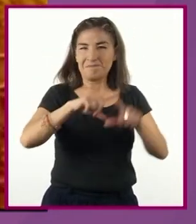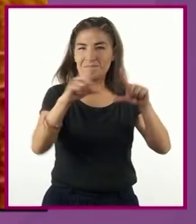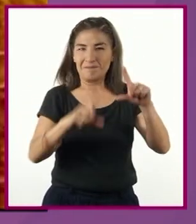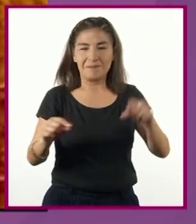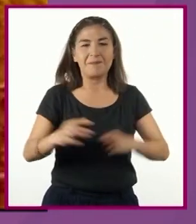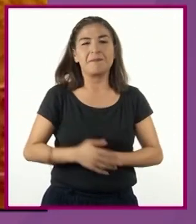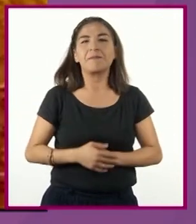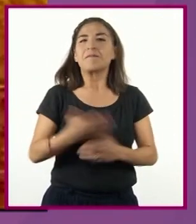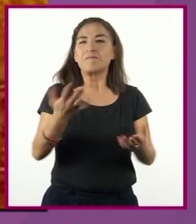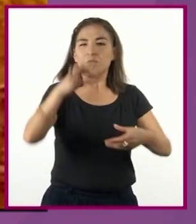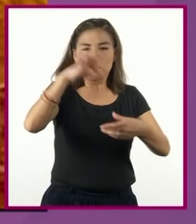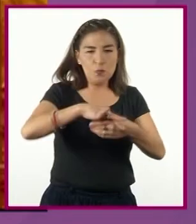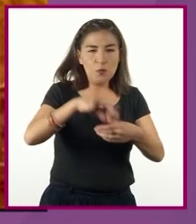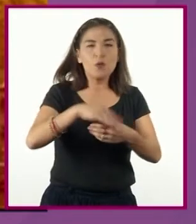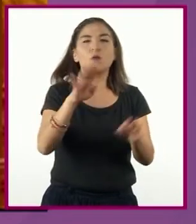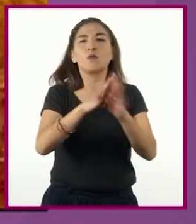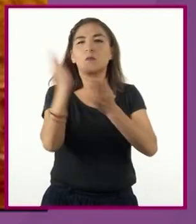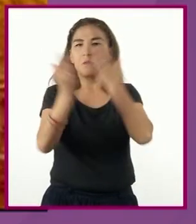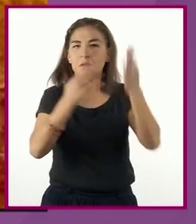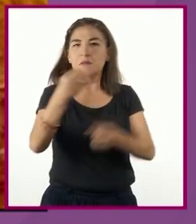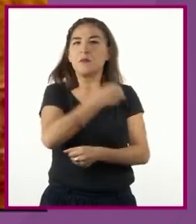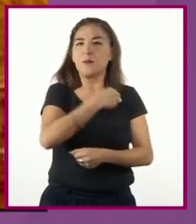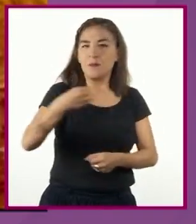Ejercer nuestros derechos y obligaciones.